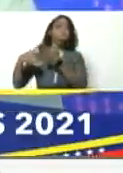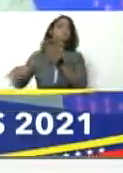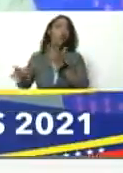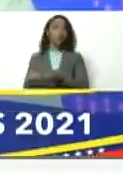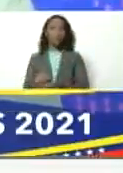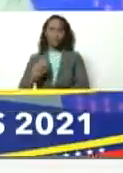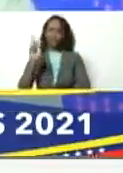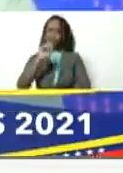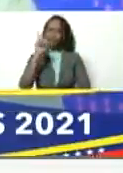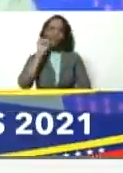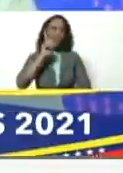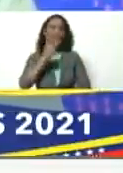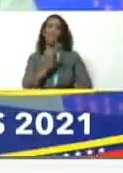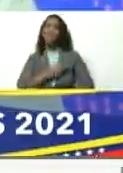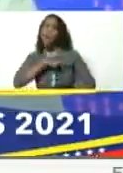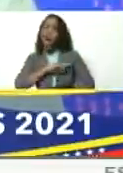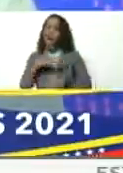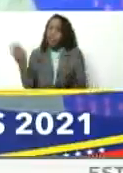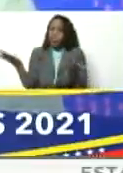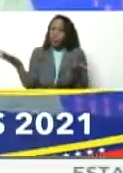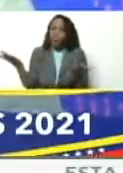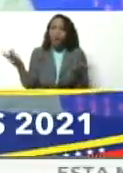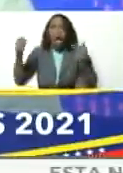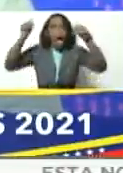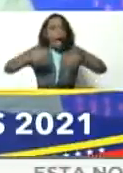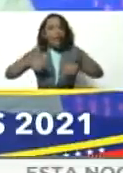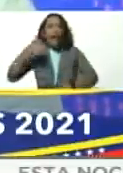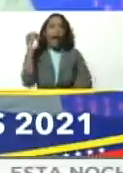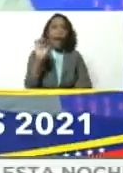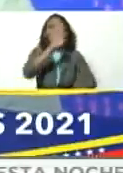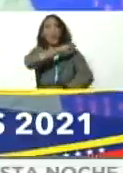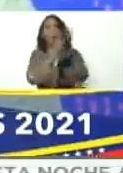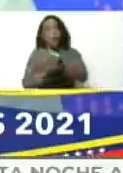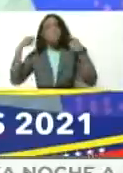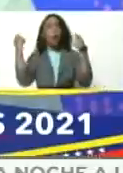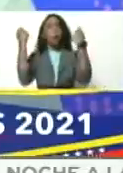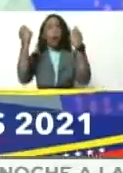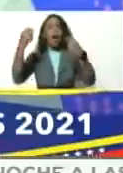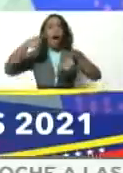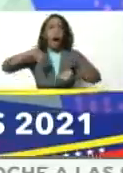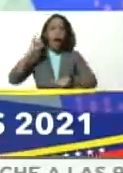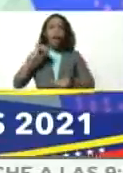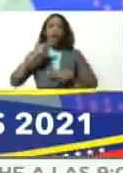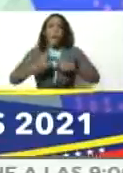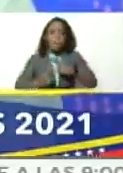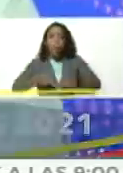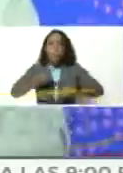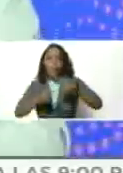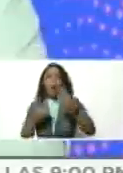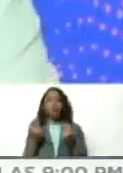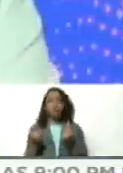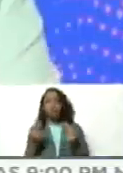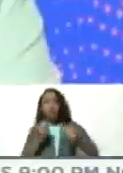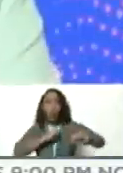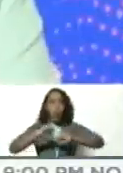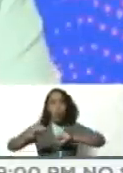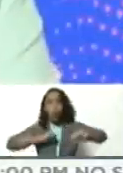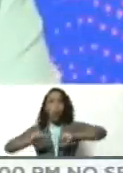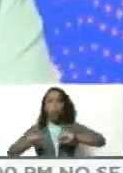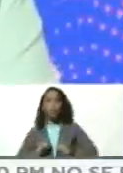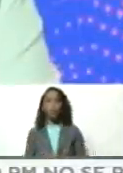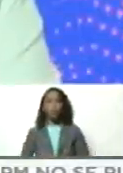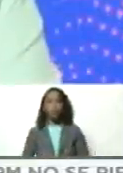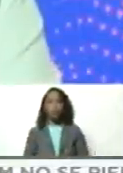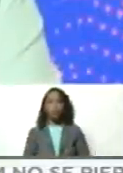No, mentira, falso. Si aquí lo que hay es poder popular en construcción, activado, motivado,